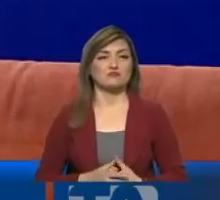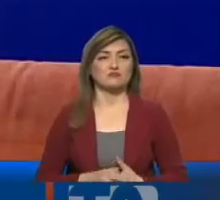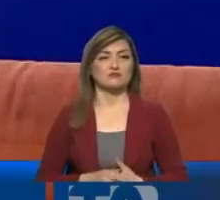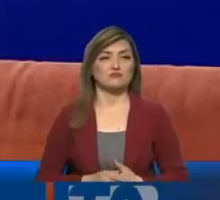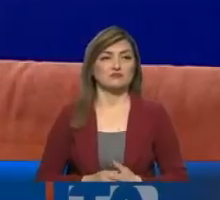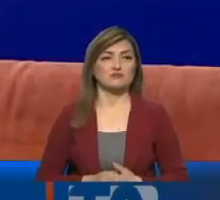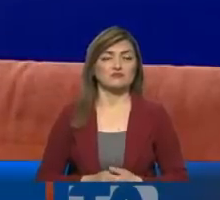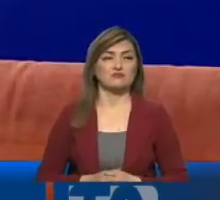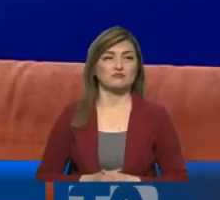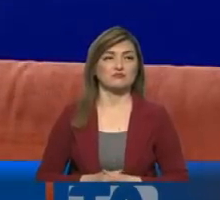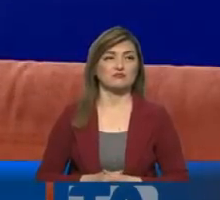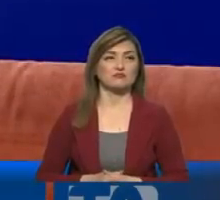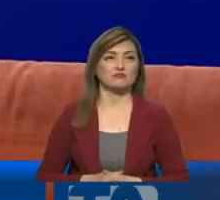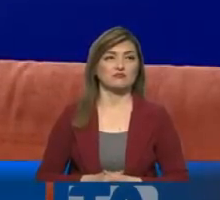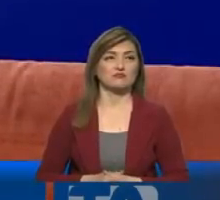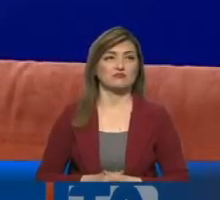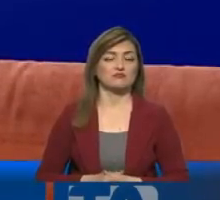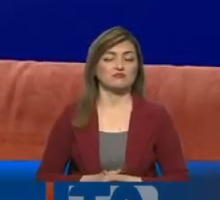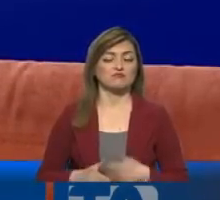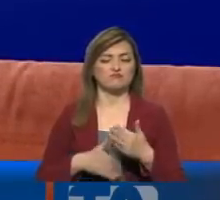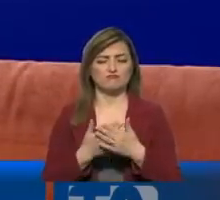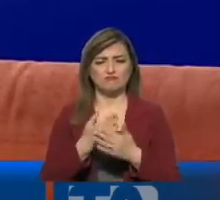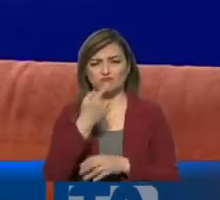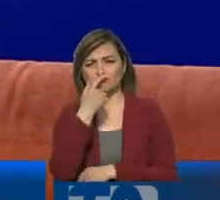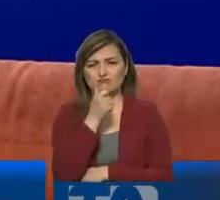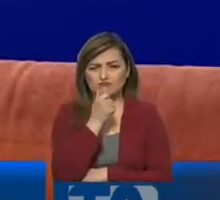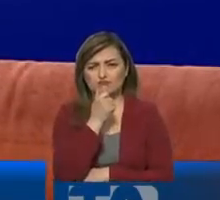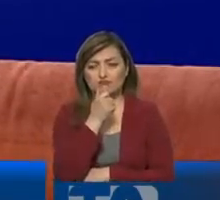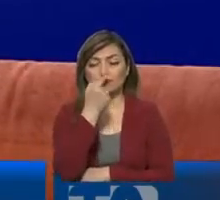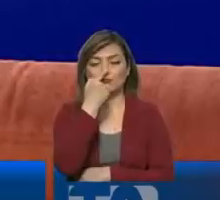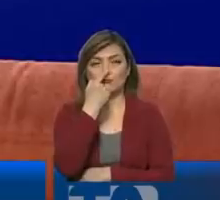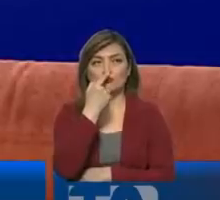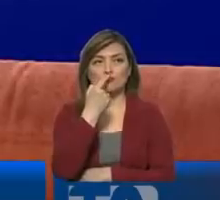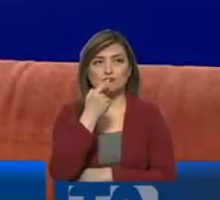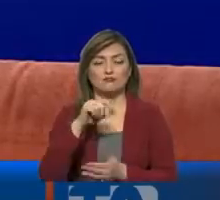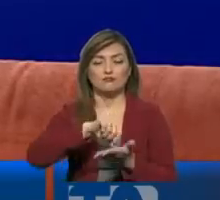la estábamos siguiendo porque era un tema de mucho interés para la ciudad.